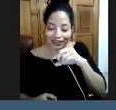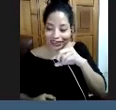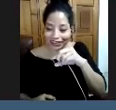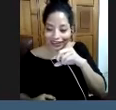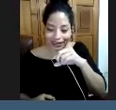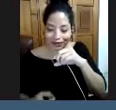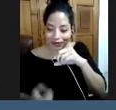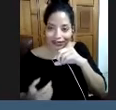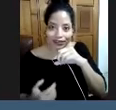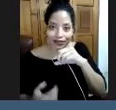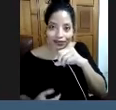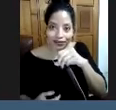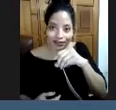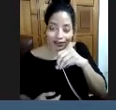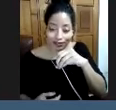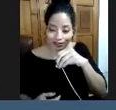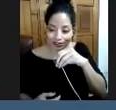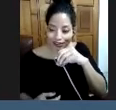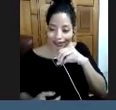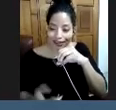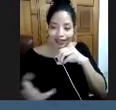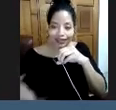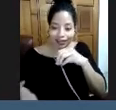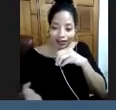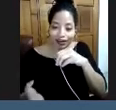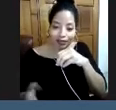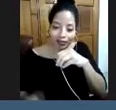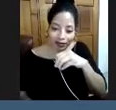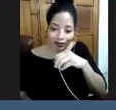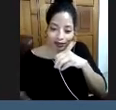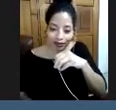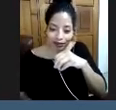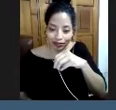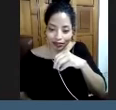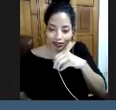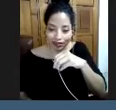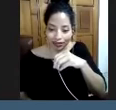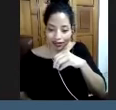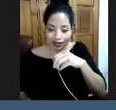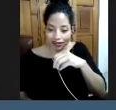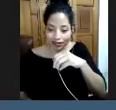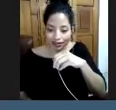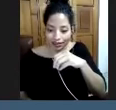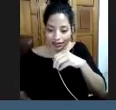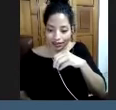ahí conectada y poder seguir compartiendo con nosotras. Santos, la misma pregunta para usted.